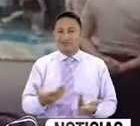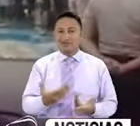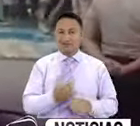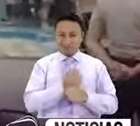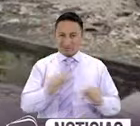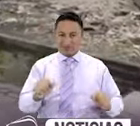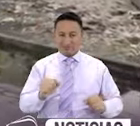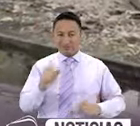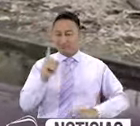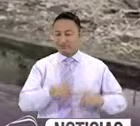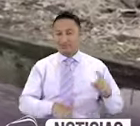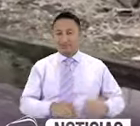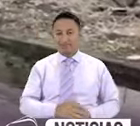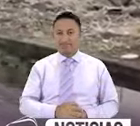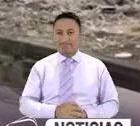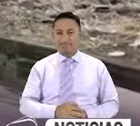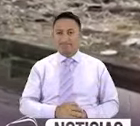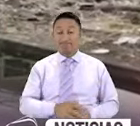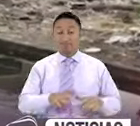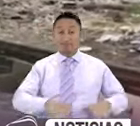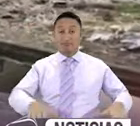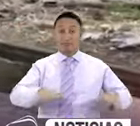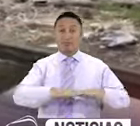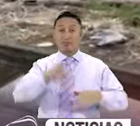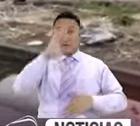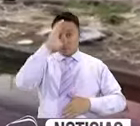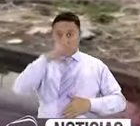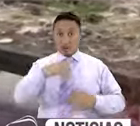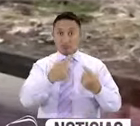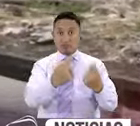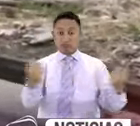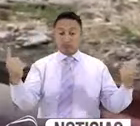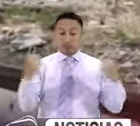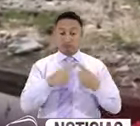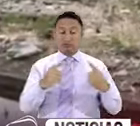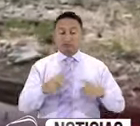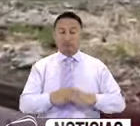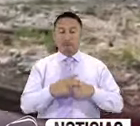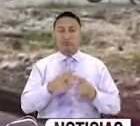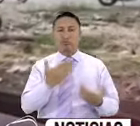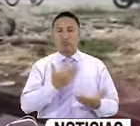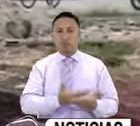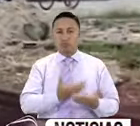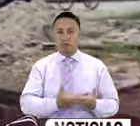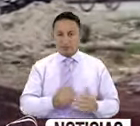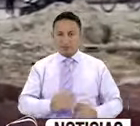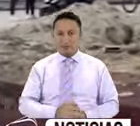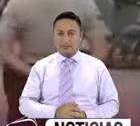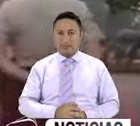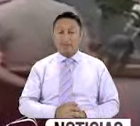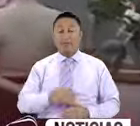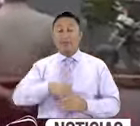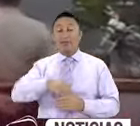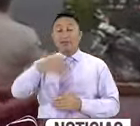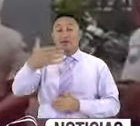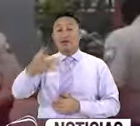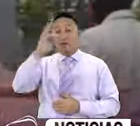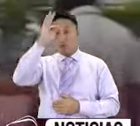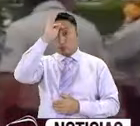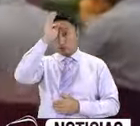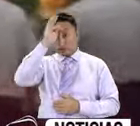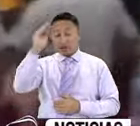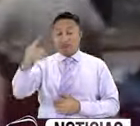La escena del crimen fue acordonada por la policía para levantar indicios, mientras que en los exteriores del Hospital General de